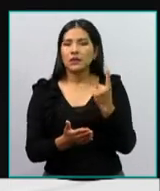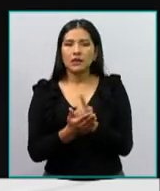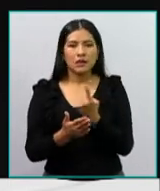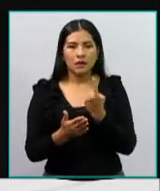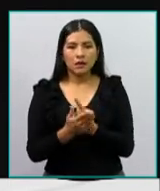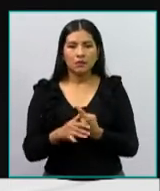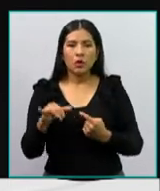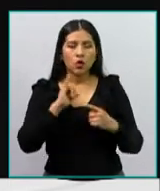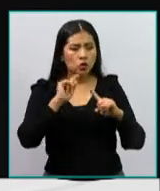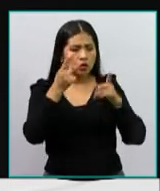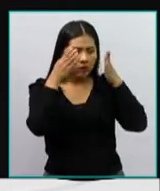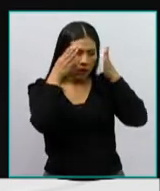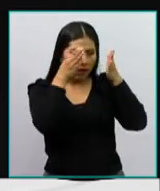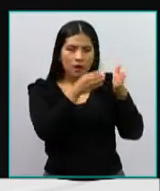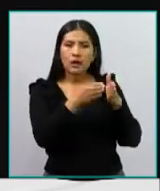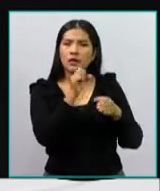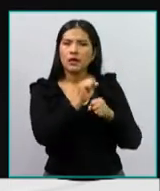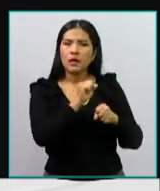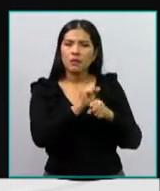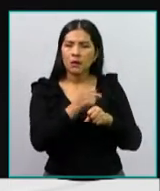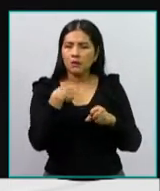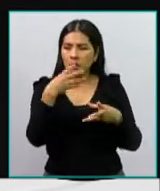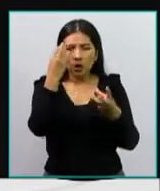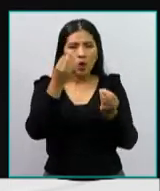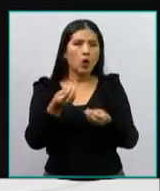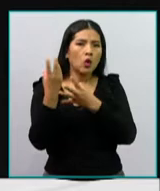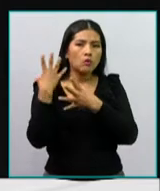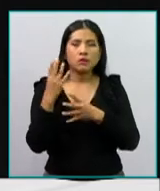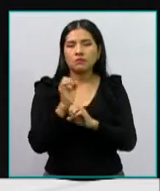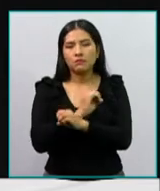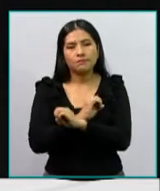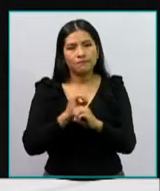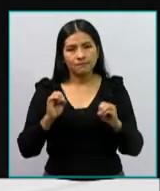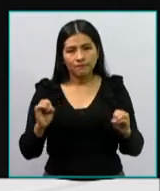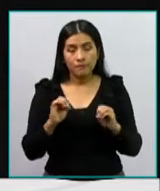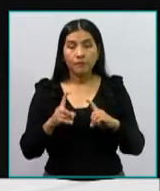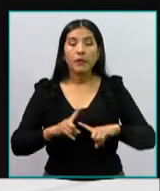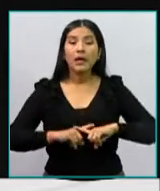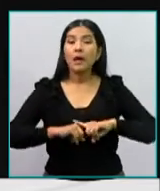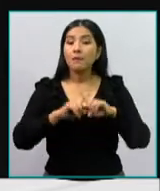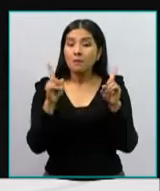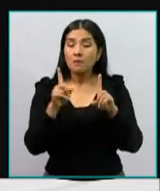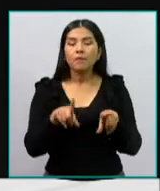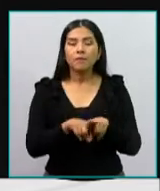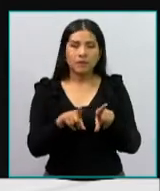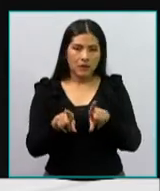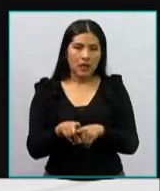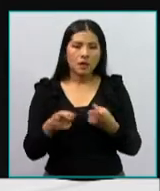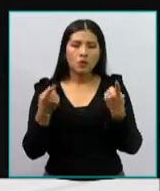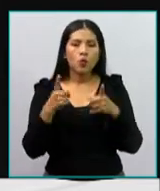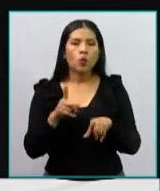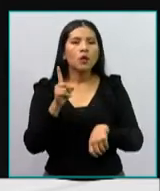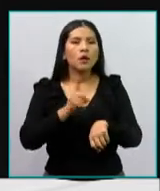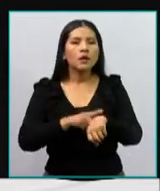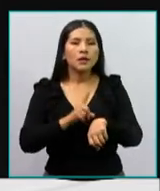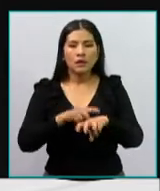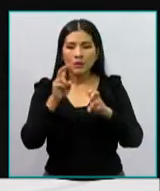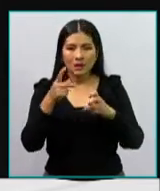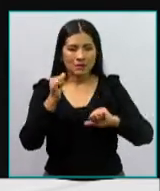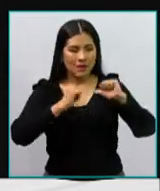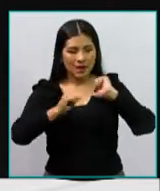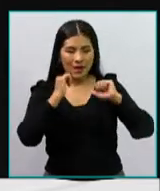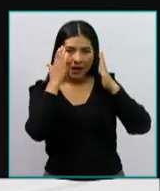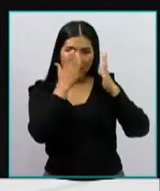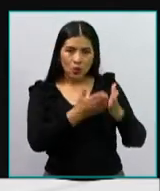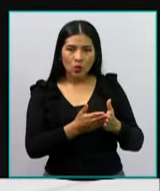estoy del todo. No quiere decir que me haya olvidado. Pero también en el momento de la actuación,